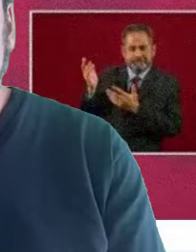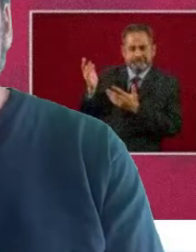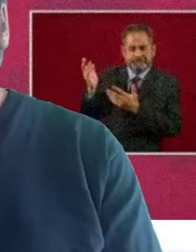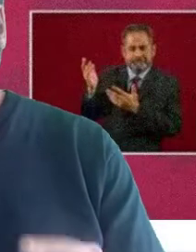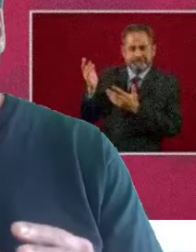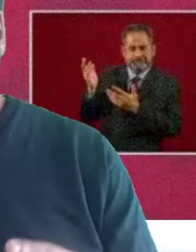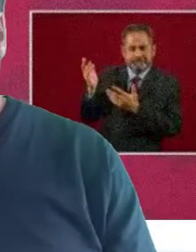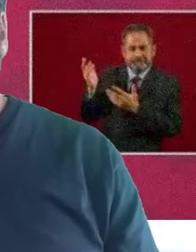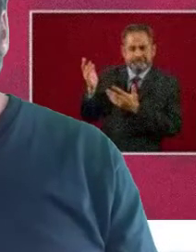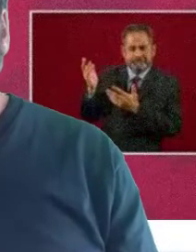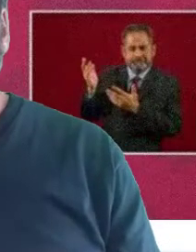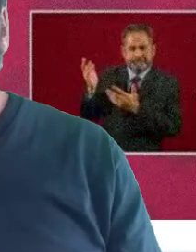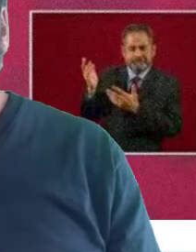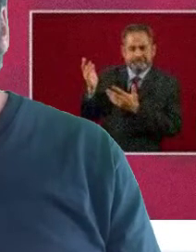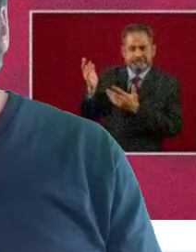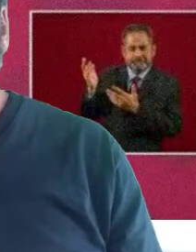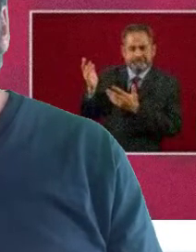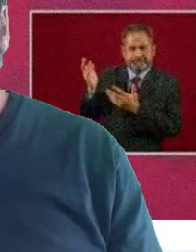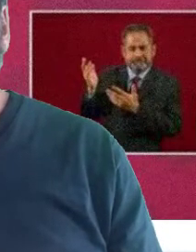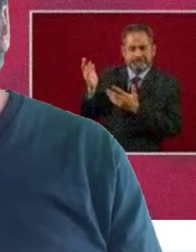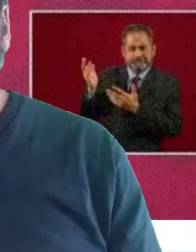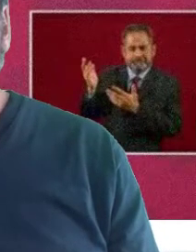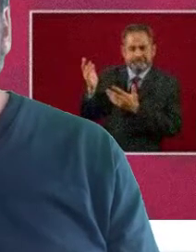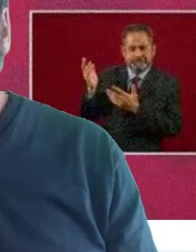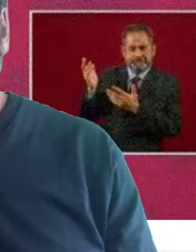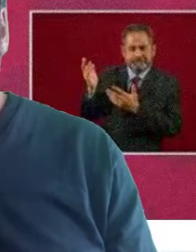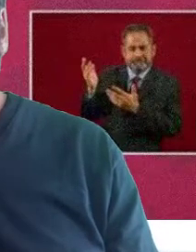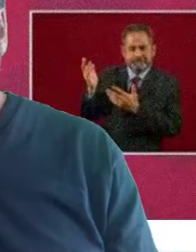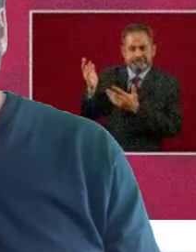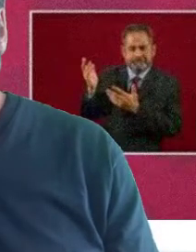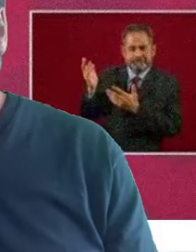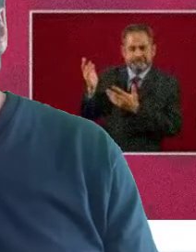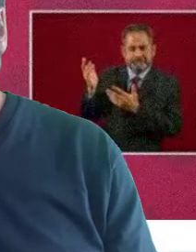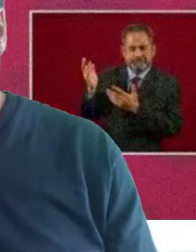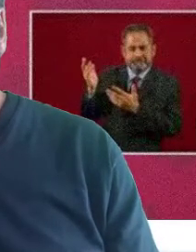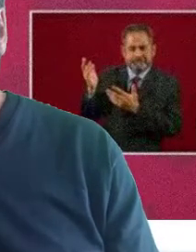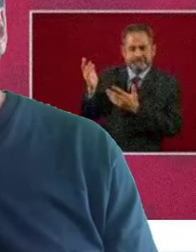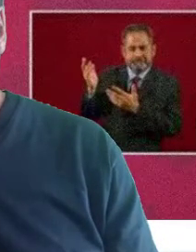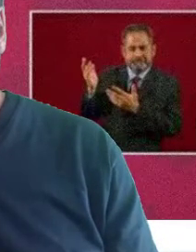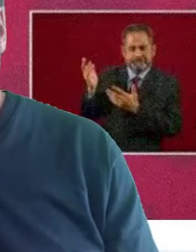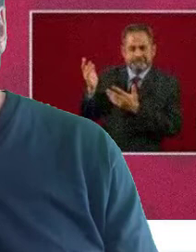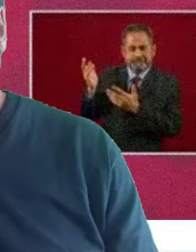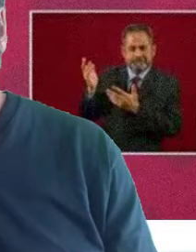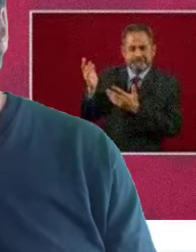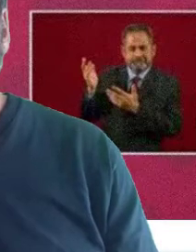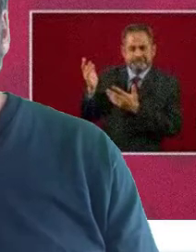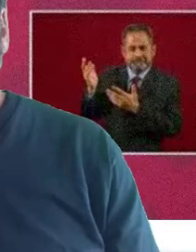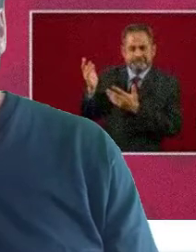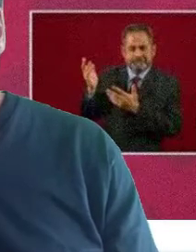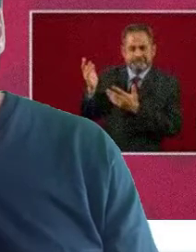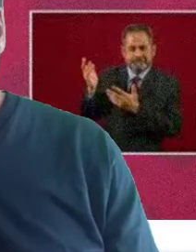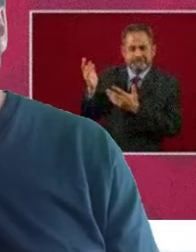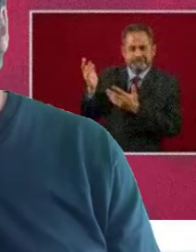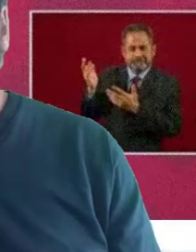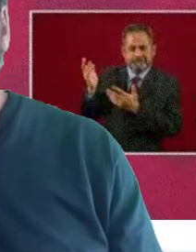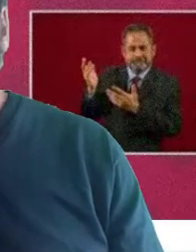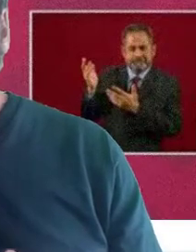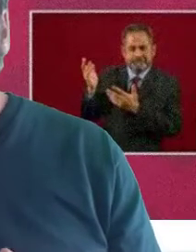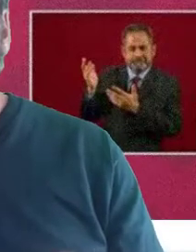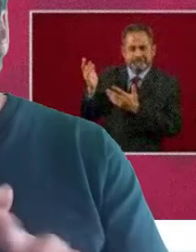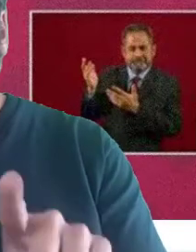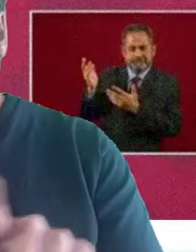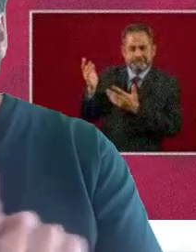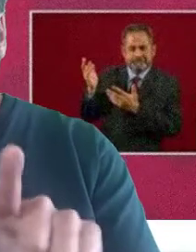república precisamente actuando como lo que es un hombre de una sola pieza un hombre honesto un hombre que no está